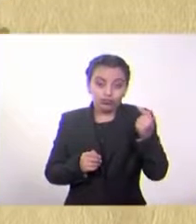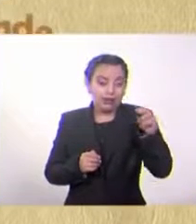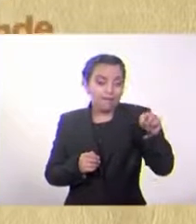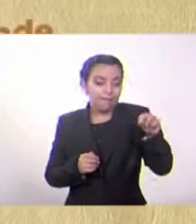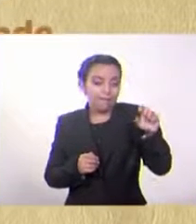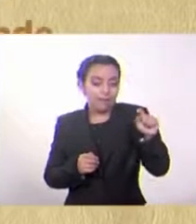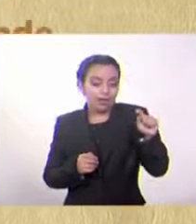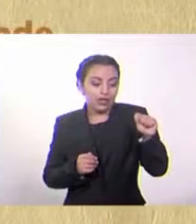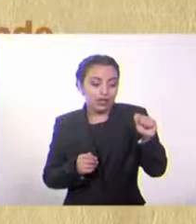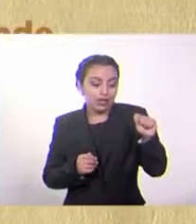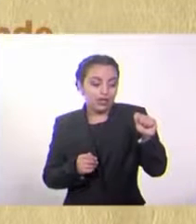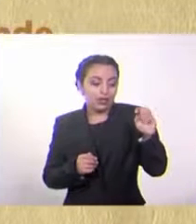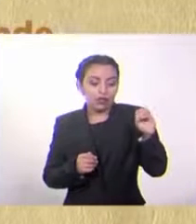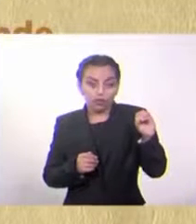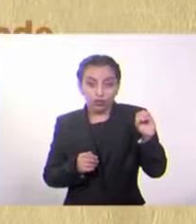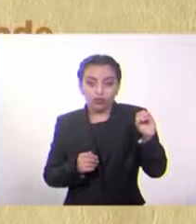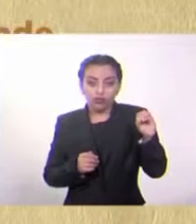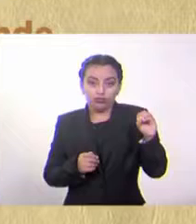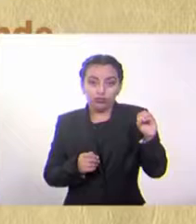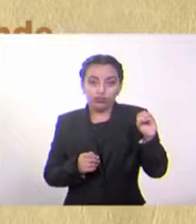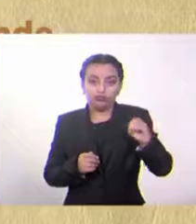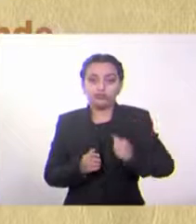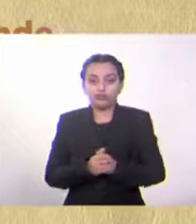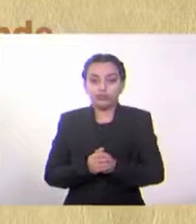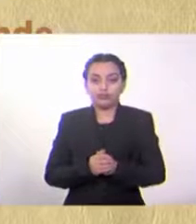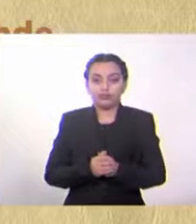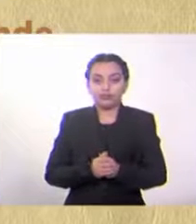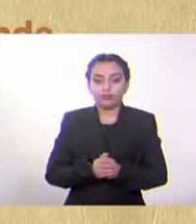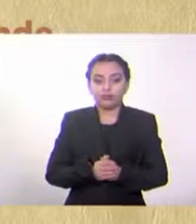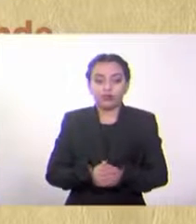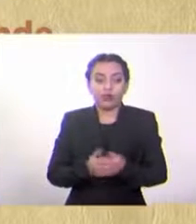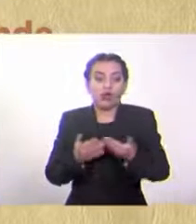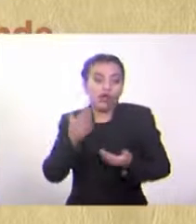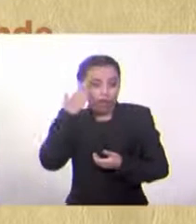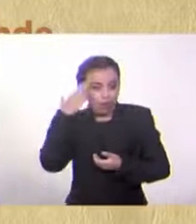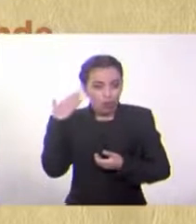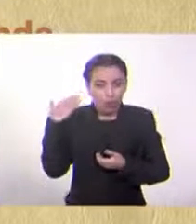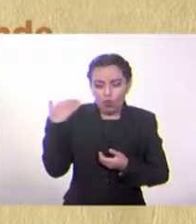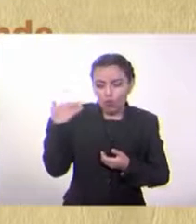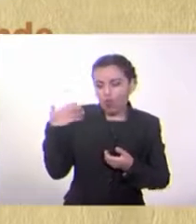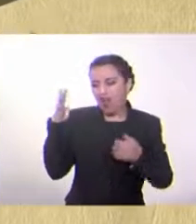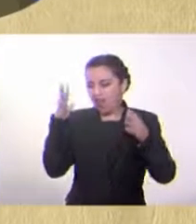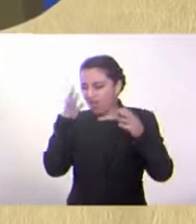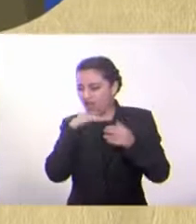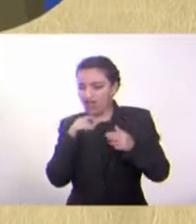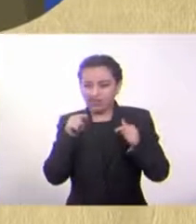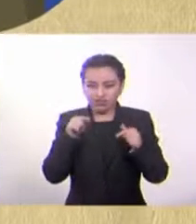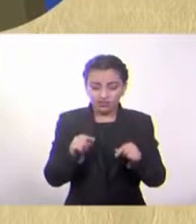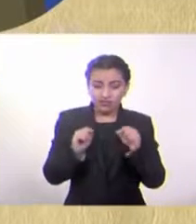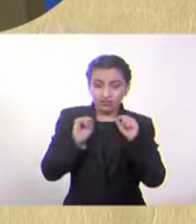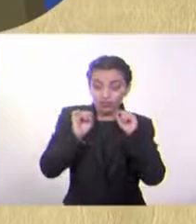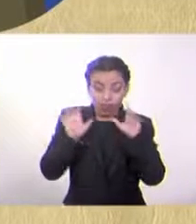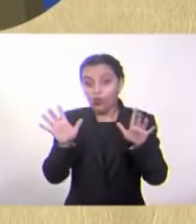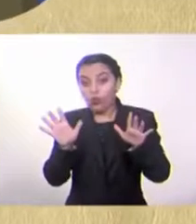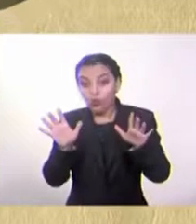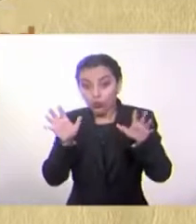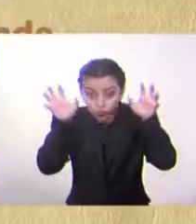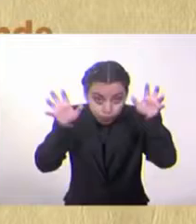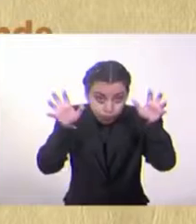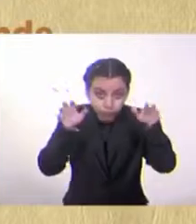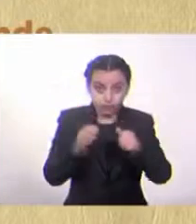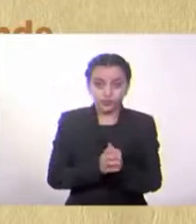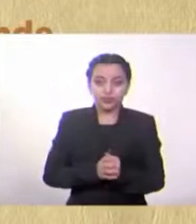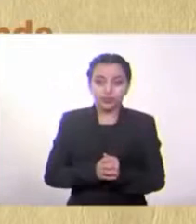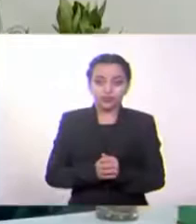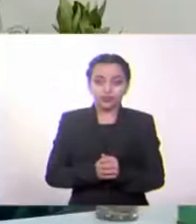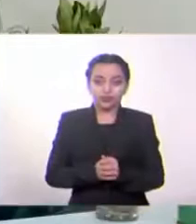familiares sobre los mitos, que la ciguanaba se les apareció, que el cipitío se les apareció, que el duende se les apareció. Pero